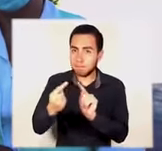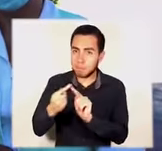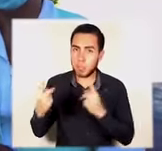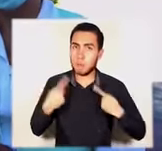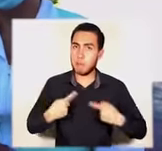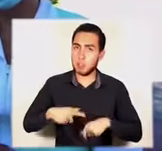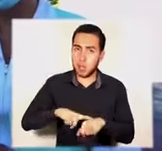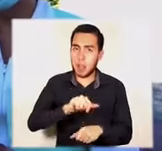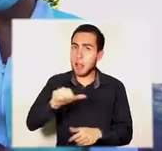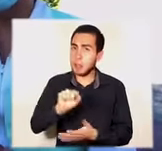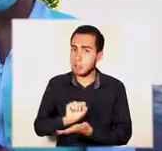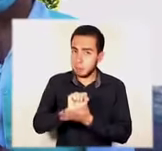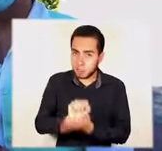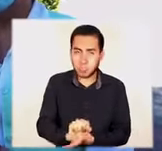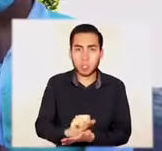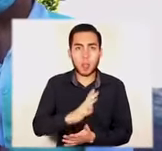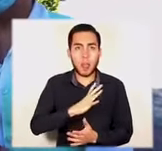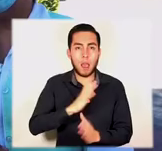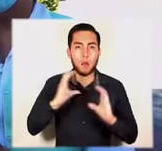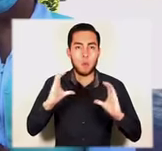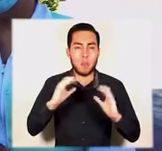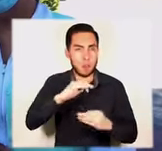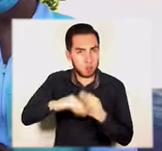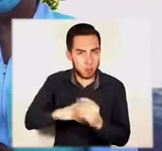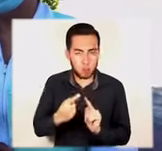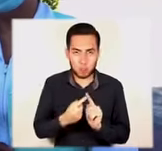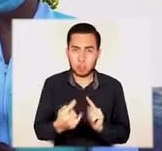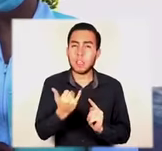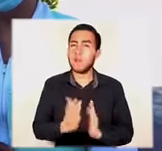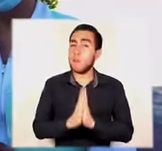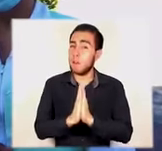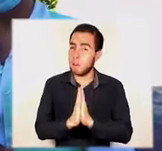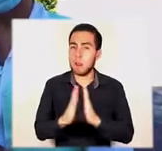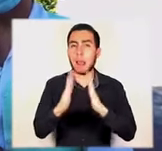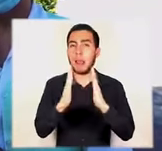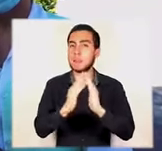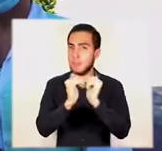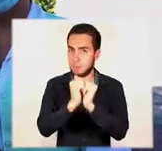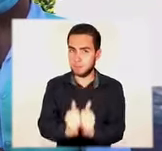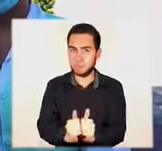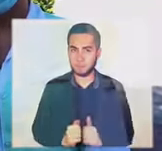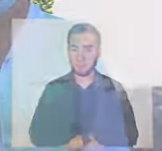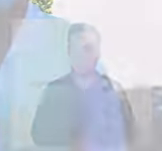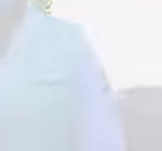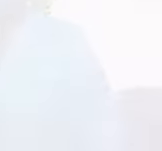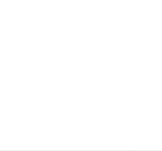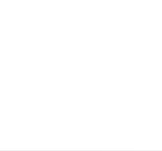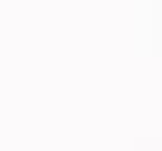personal de los servicios médicos que nos están cuidando a todos. Y por favor, quédate en casa.